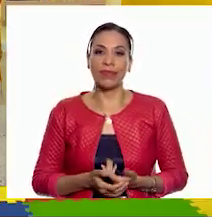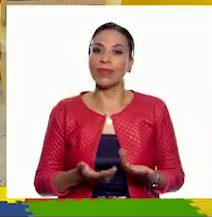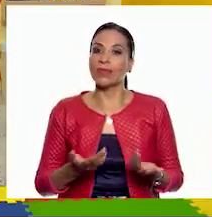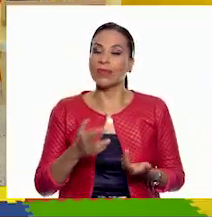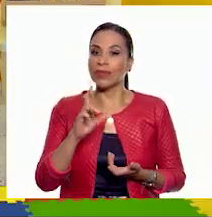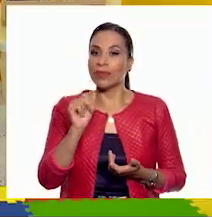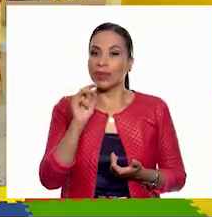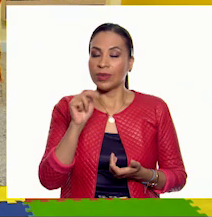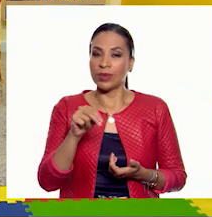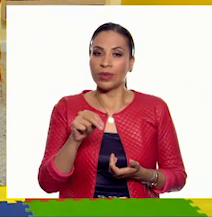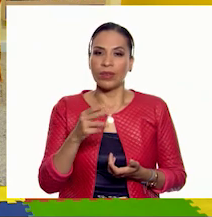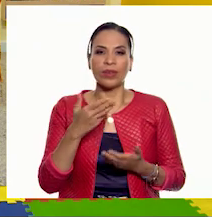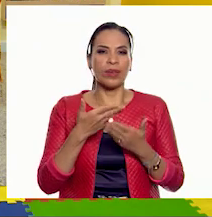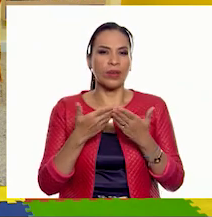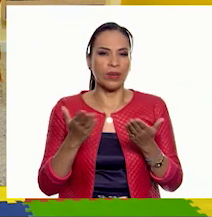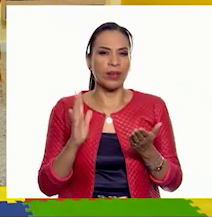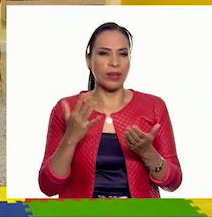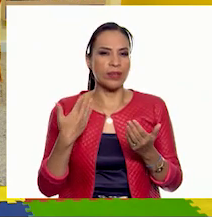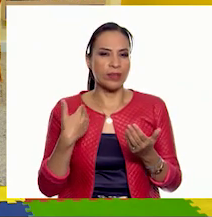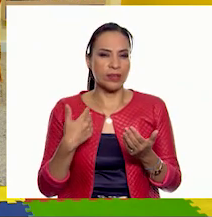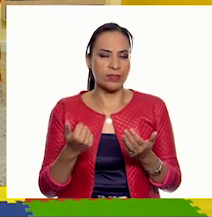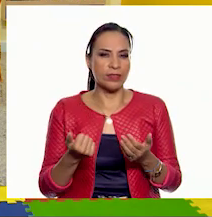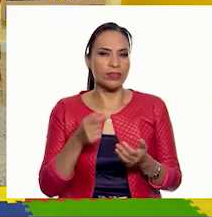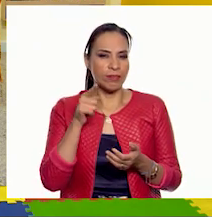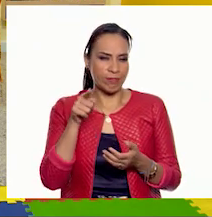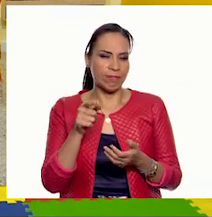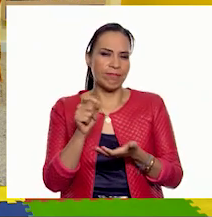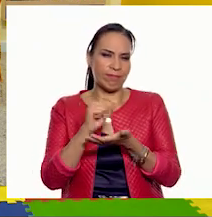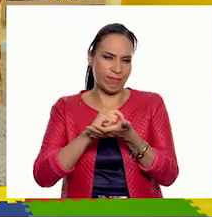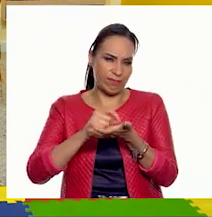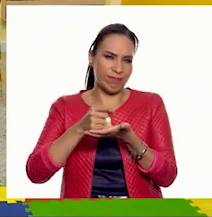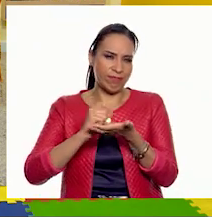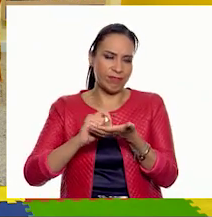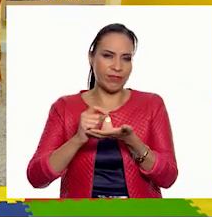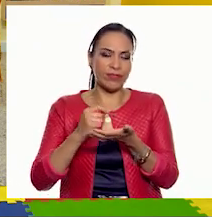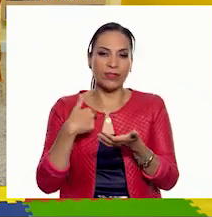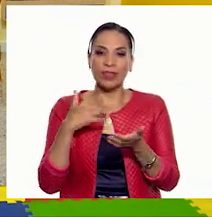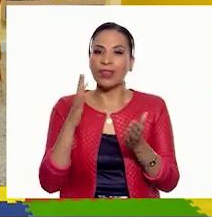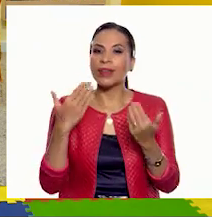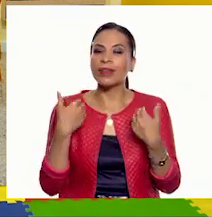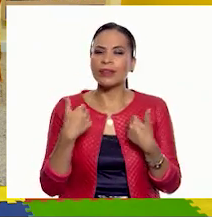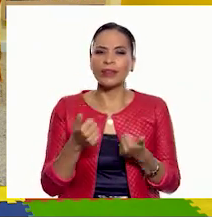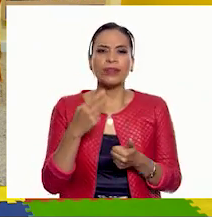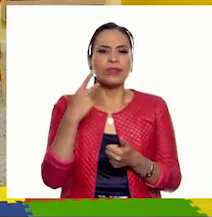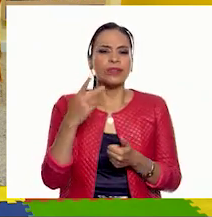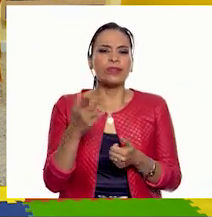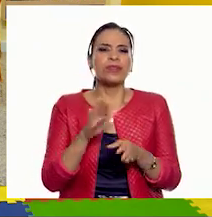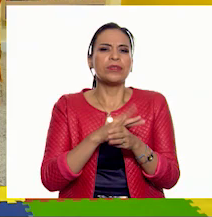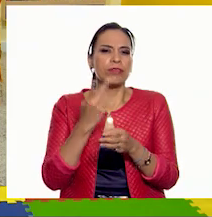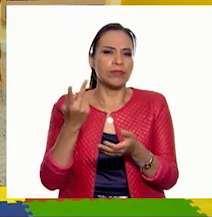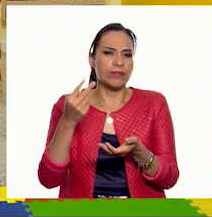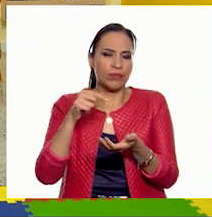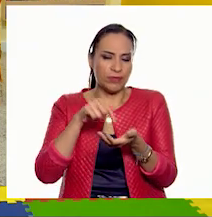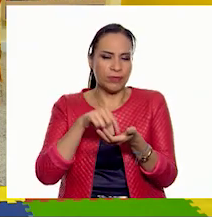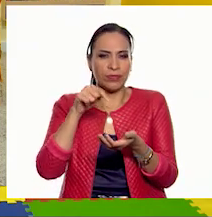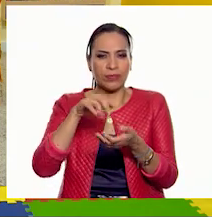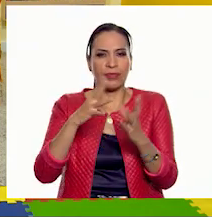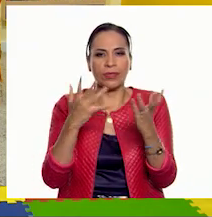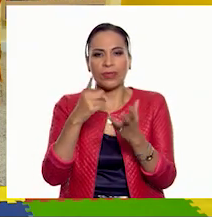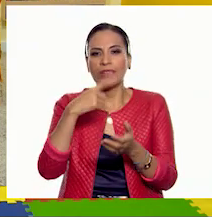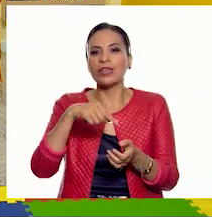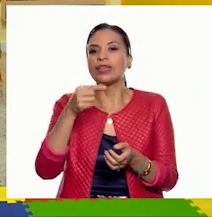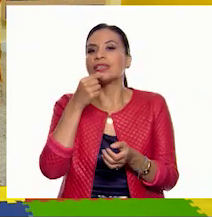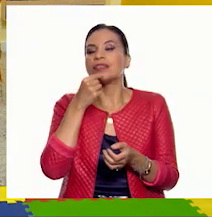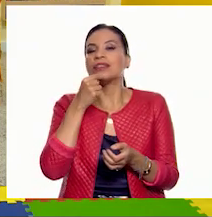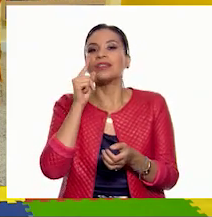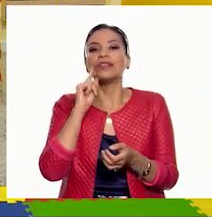Ramón, ahora sí la entendí a Garabato. Ya comprendí el motivo de su presencia en la creación de las niñas y